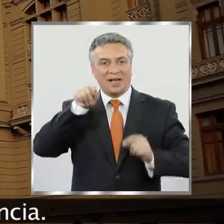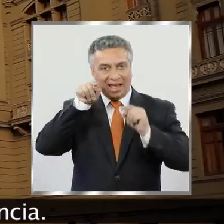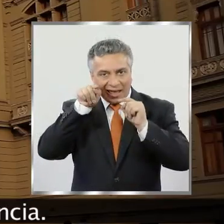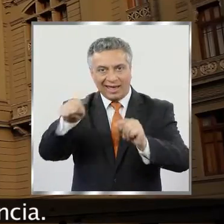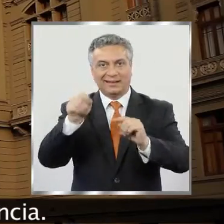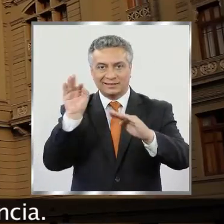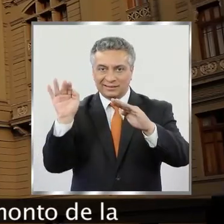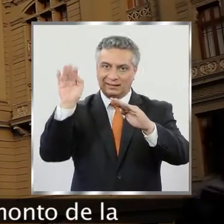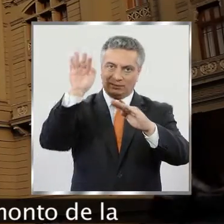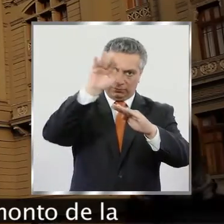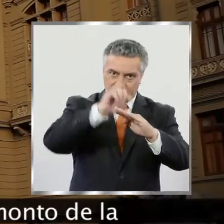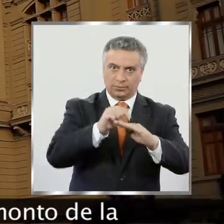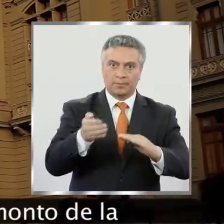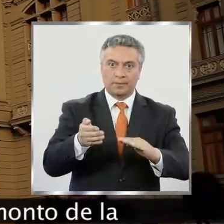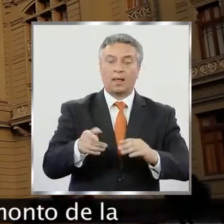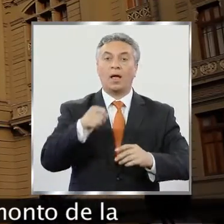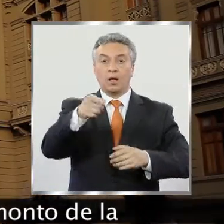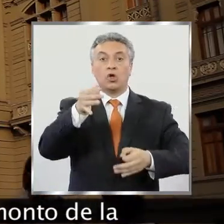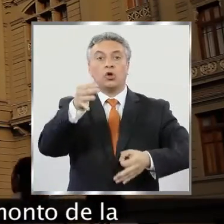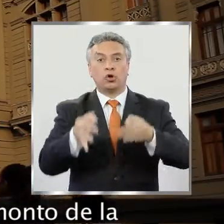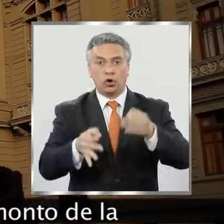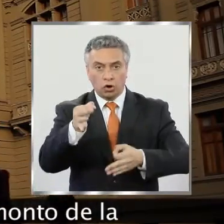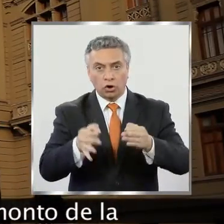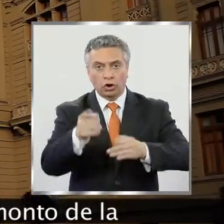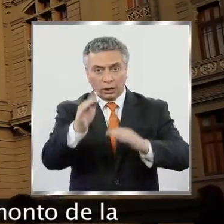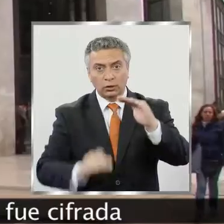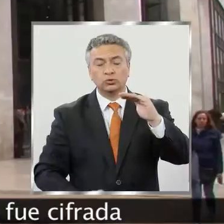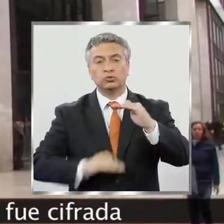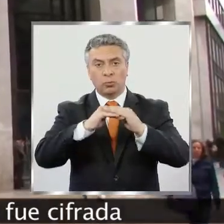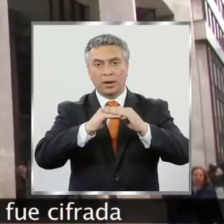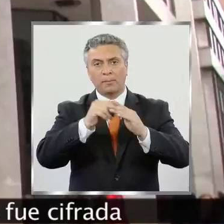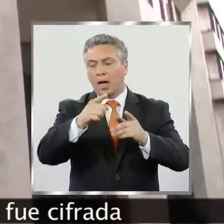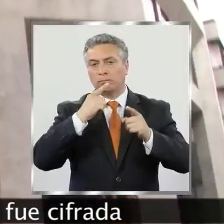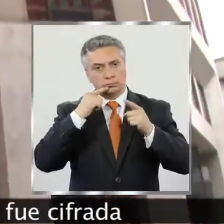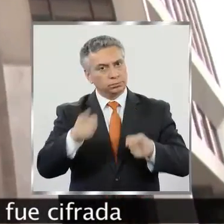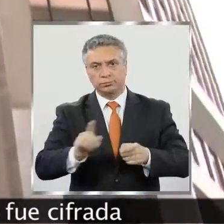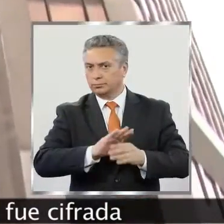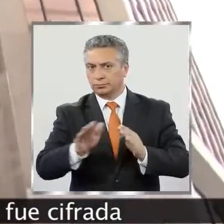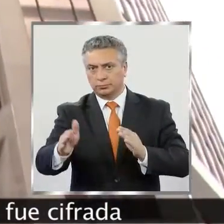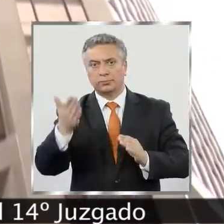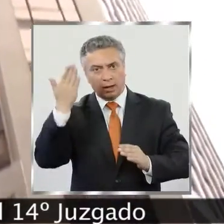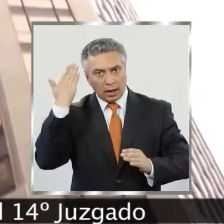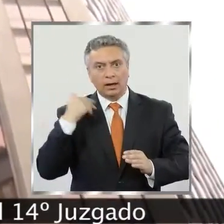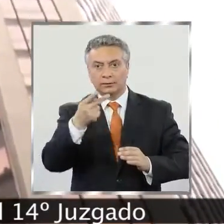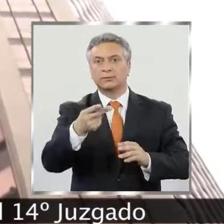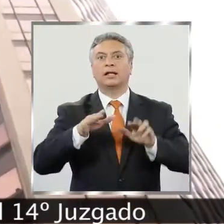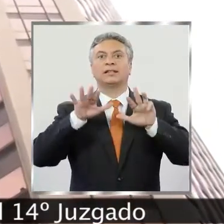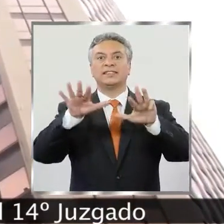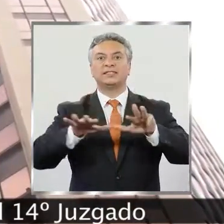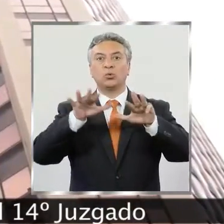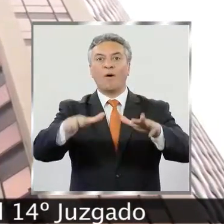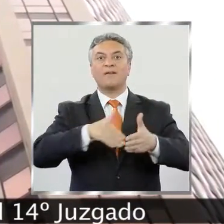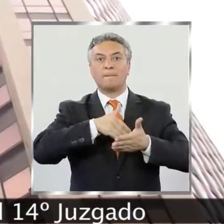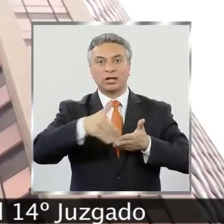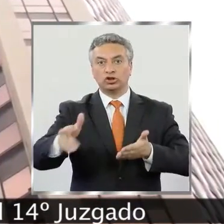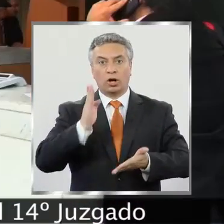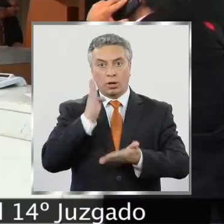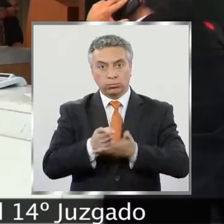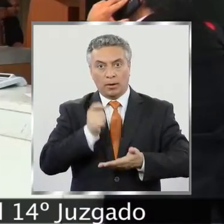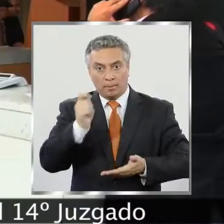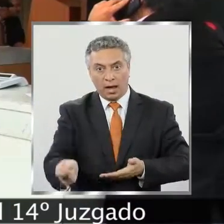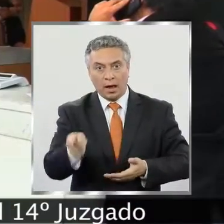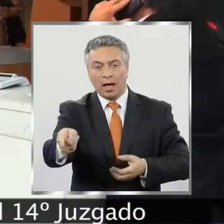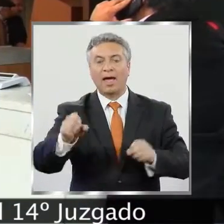sustancia. La Corte Suprema elevó el monto de la indemnización, que en 2014 fue cifrada en 19 millones de pesos por